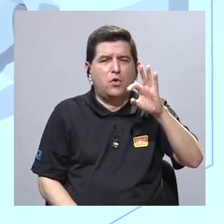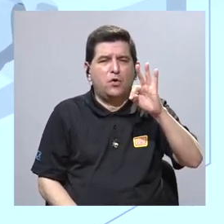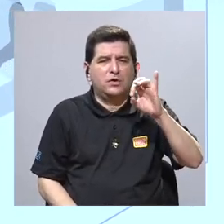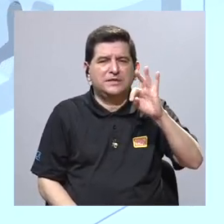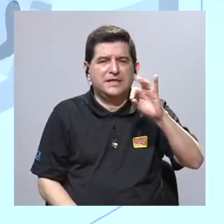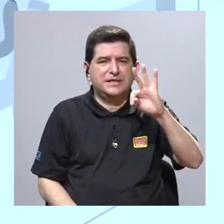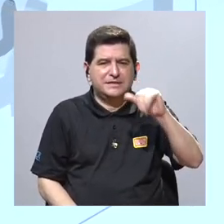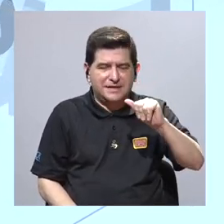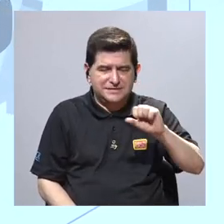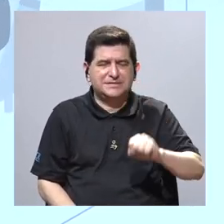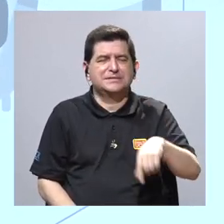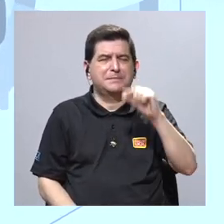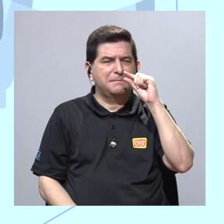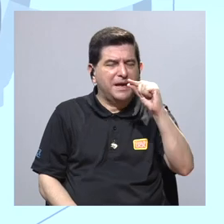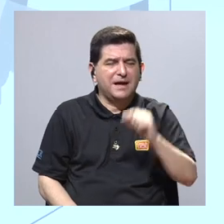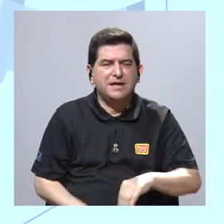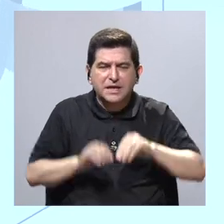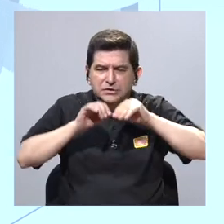saliendo, digamos,